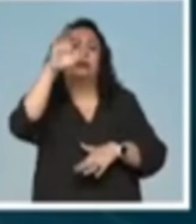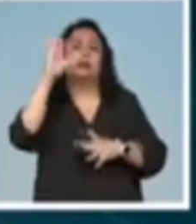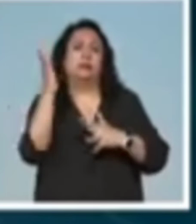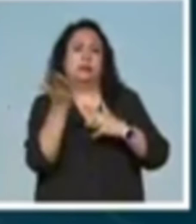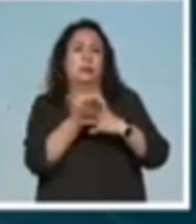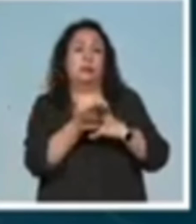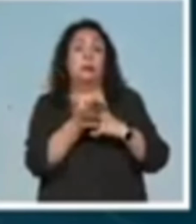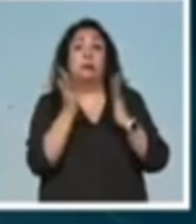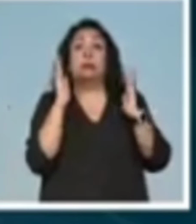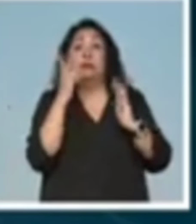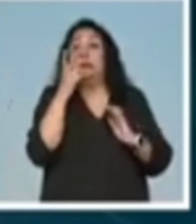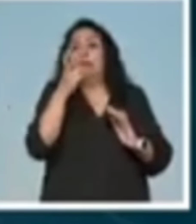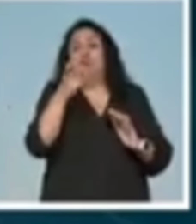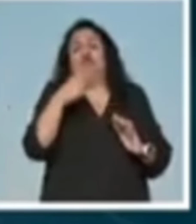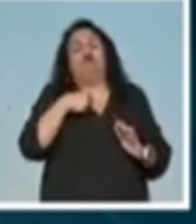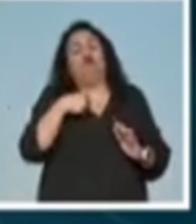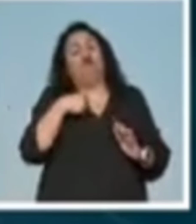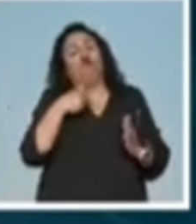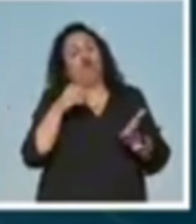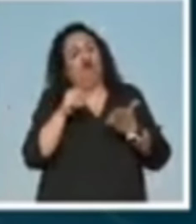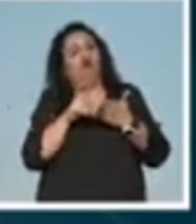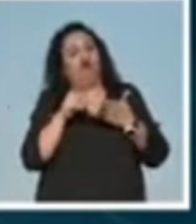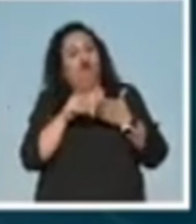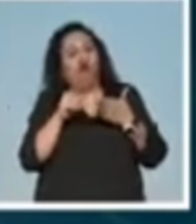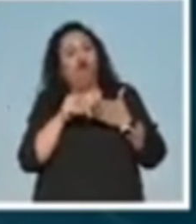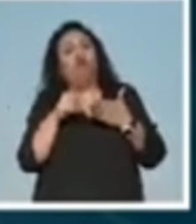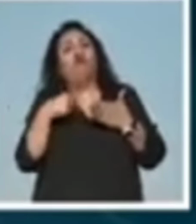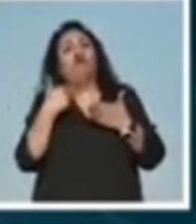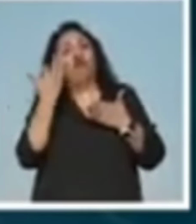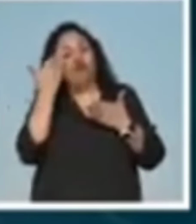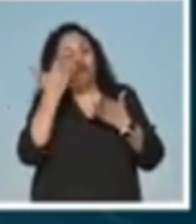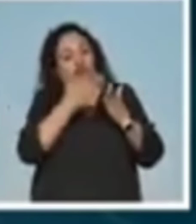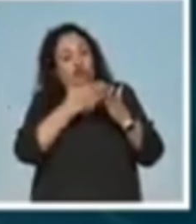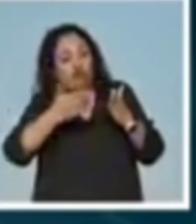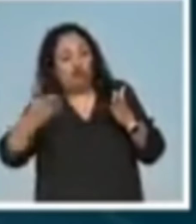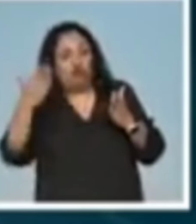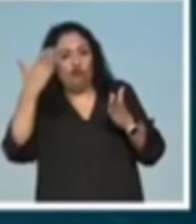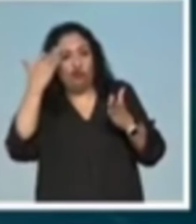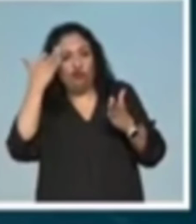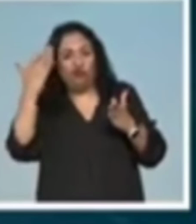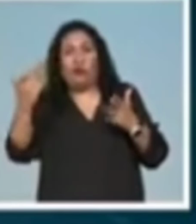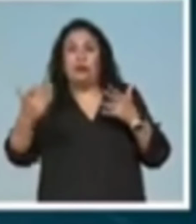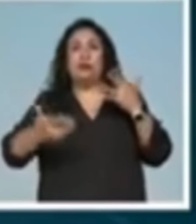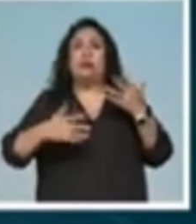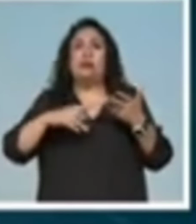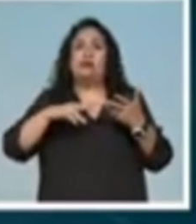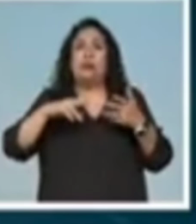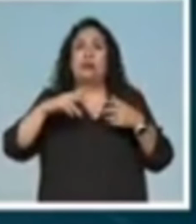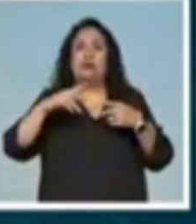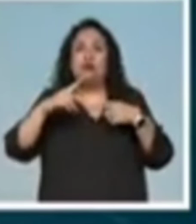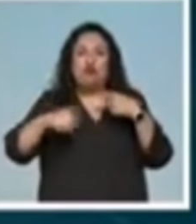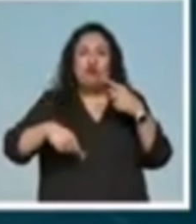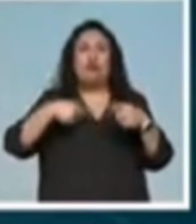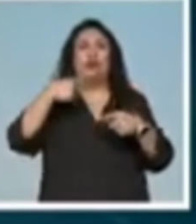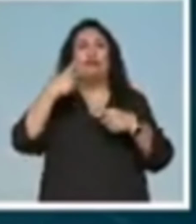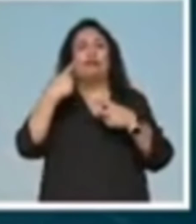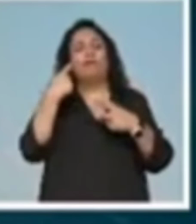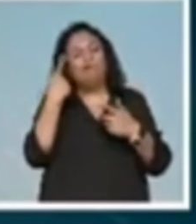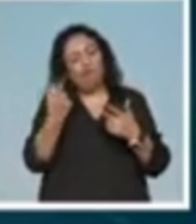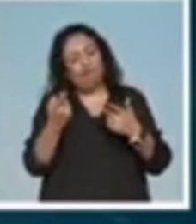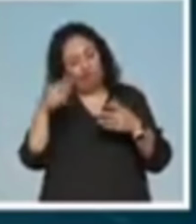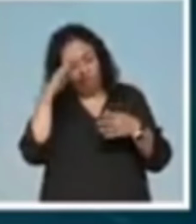Media, pero en eso estoy todavía, en esa época nebulosa en que das vueltas al